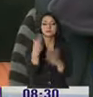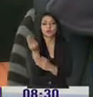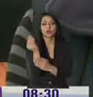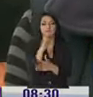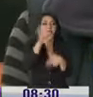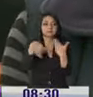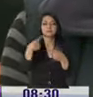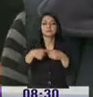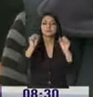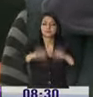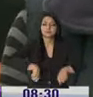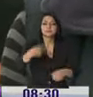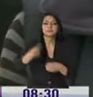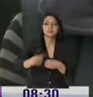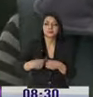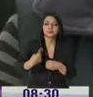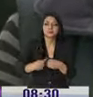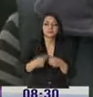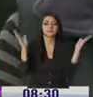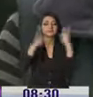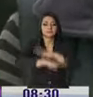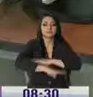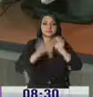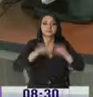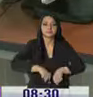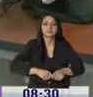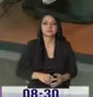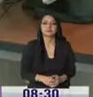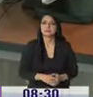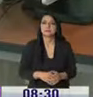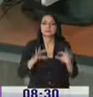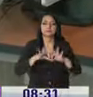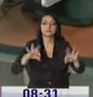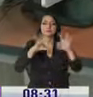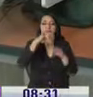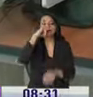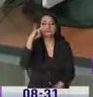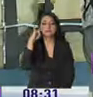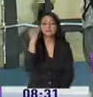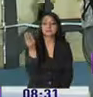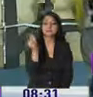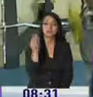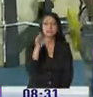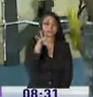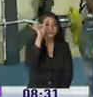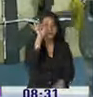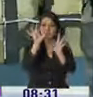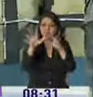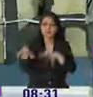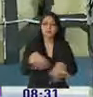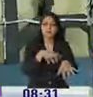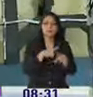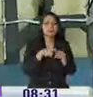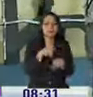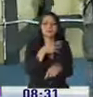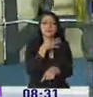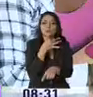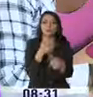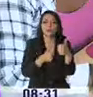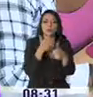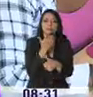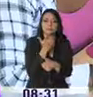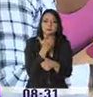pueden participar, es totalmente gratuito. Lo importante es que los niños y jóvenes escojan actividades de acuerdo a sus gustos. Por